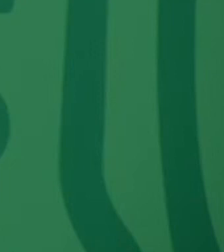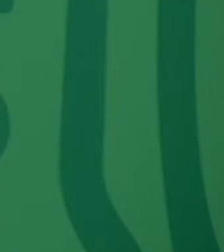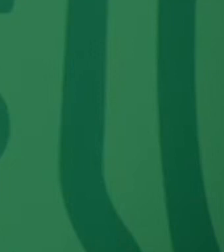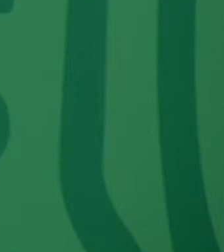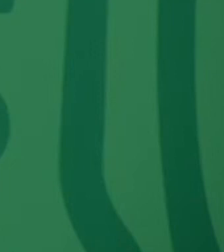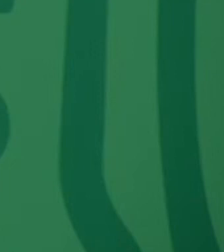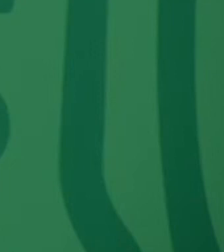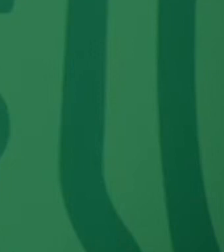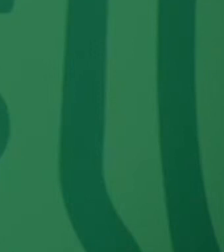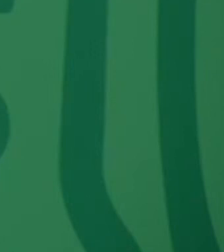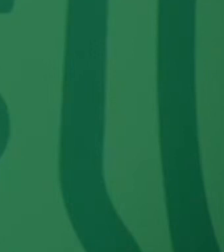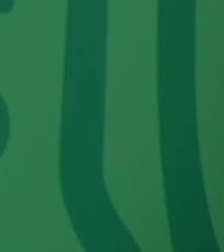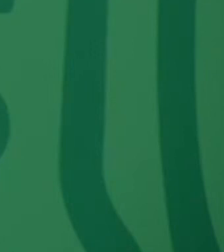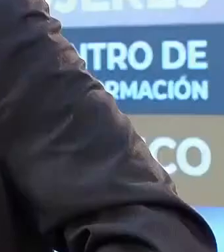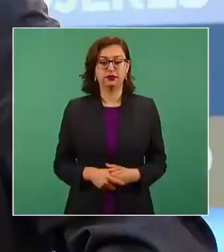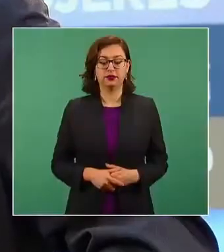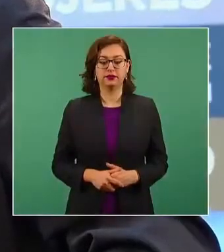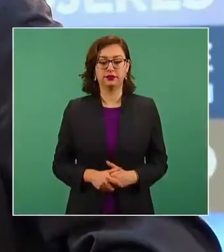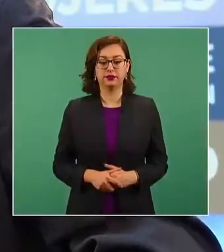Imagínense a Díaz Ordaz,